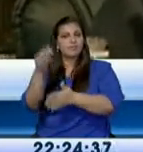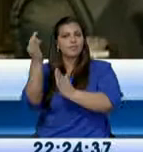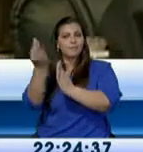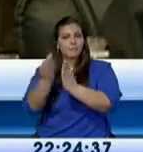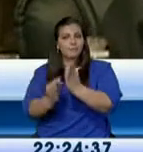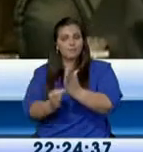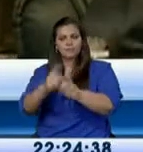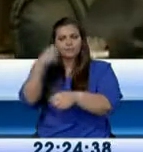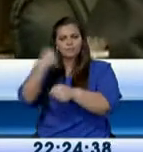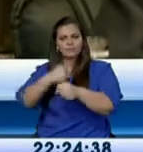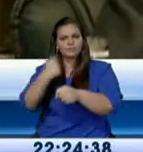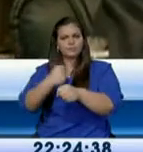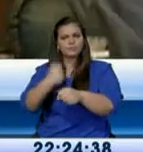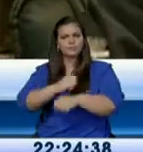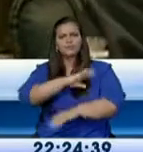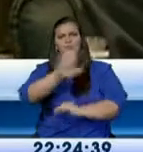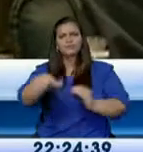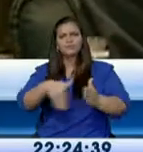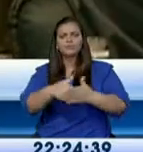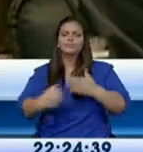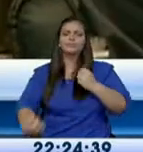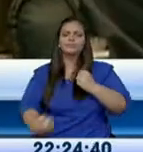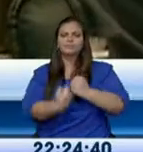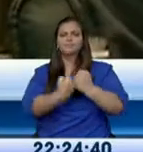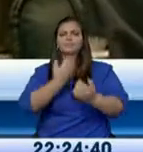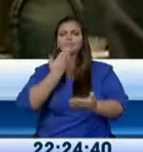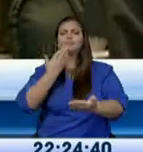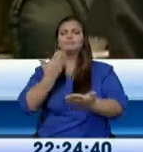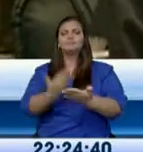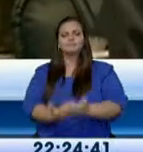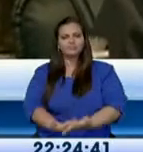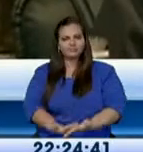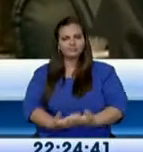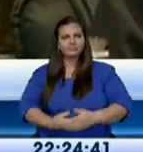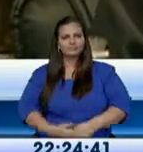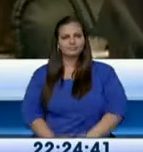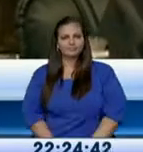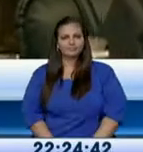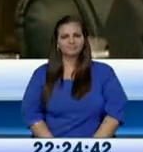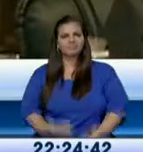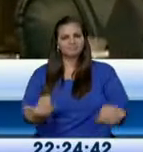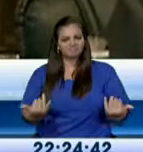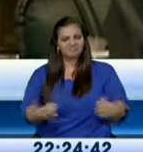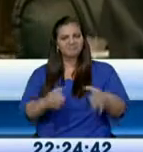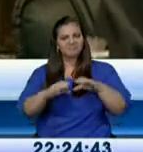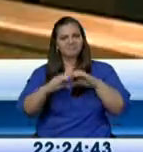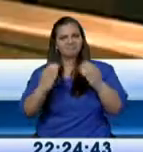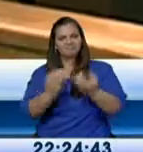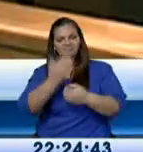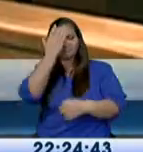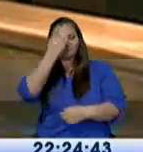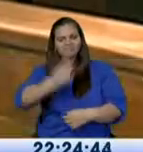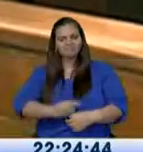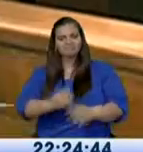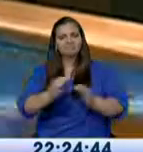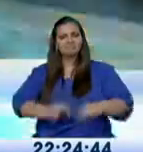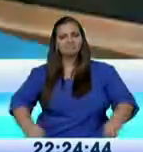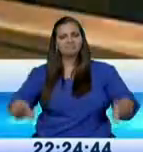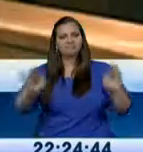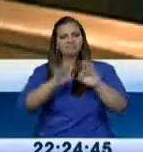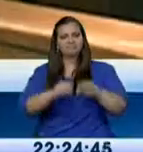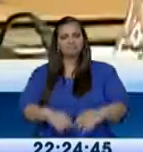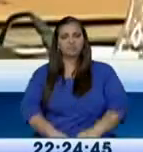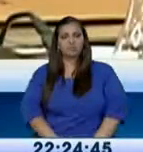actores involucrados en lograr que el día de hoy este Consejo Metropolitano tome esta decisión tan importante. Uno de los concejales que